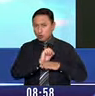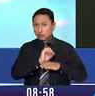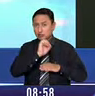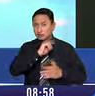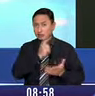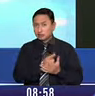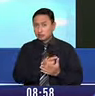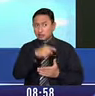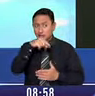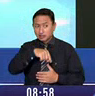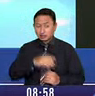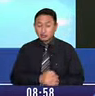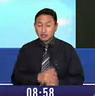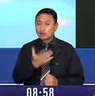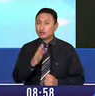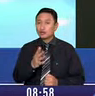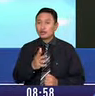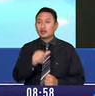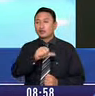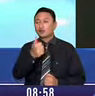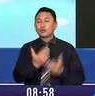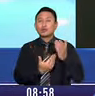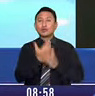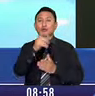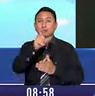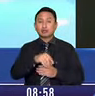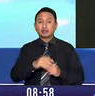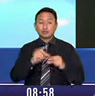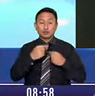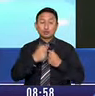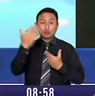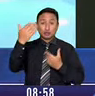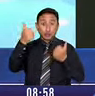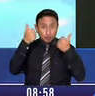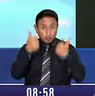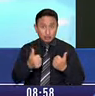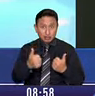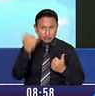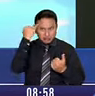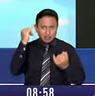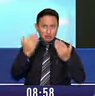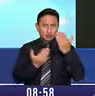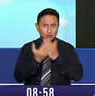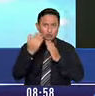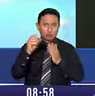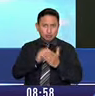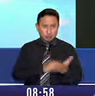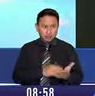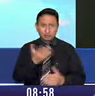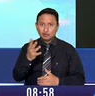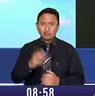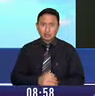la desinstitucionalización, la falta de partidos políticos con ideas y proyectos,